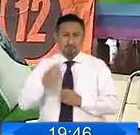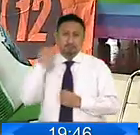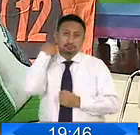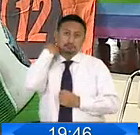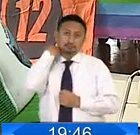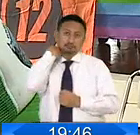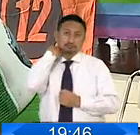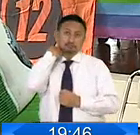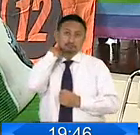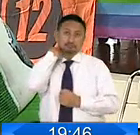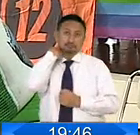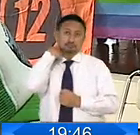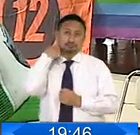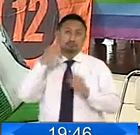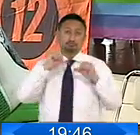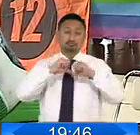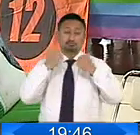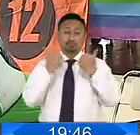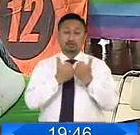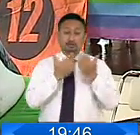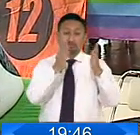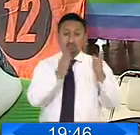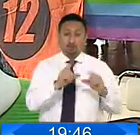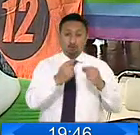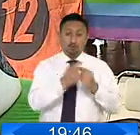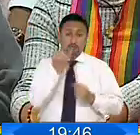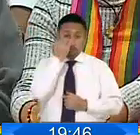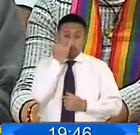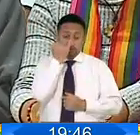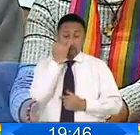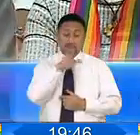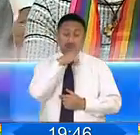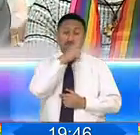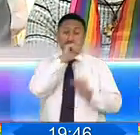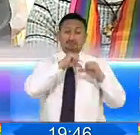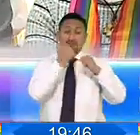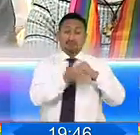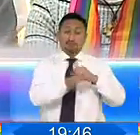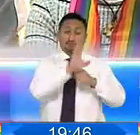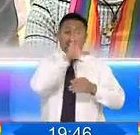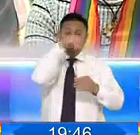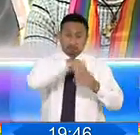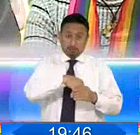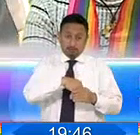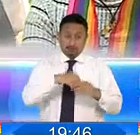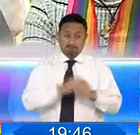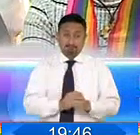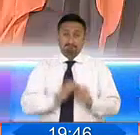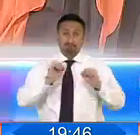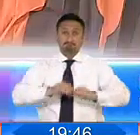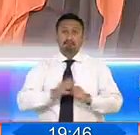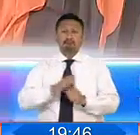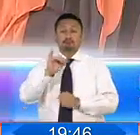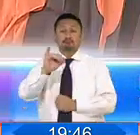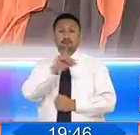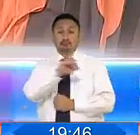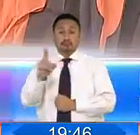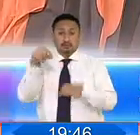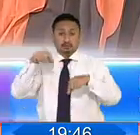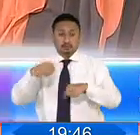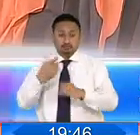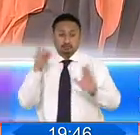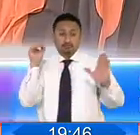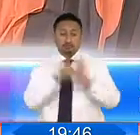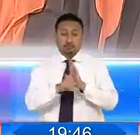El bloque de asambleístas por Pachakutik, que conformará la próxima Asamblea Nacional, aún esfuerzos con la izquierda democrática para